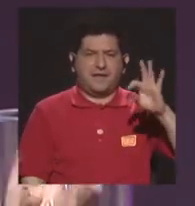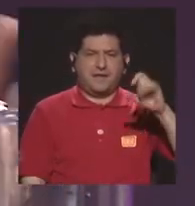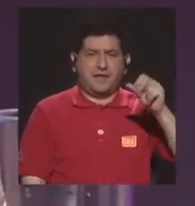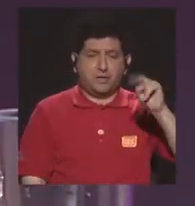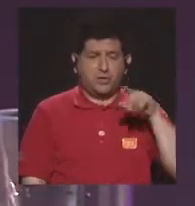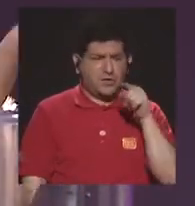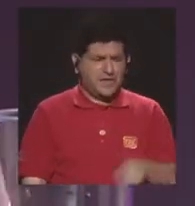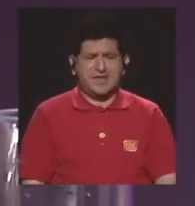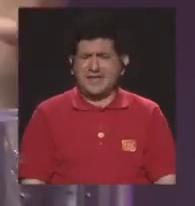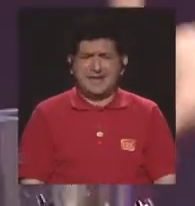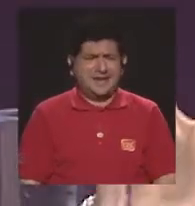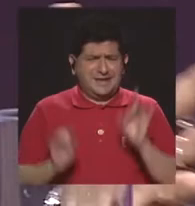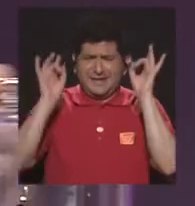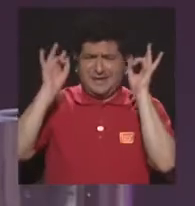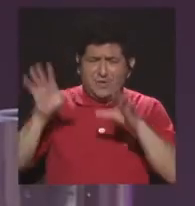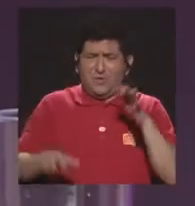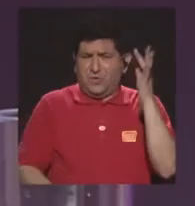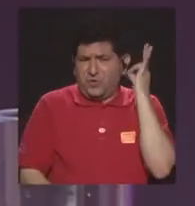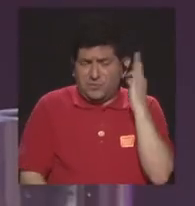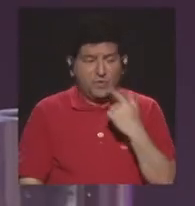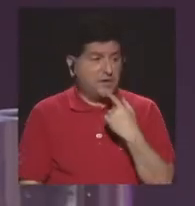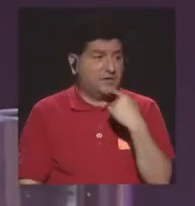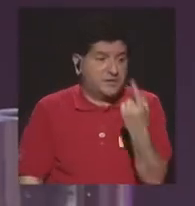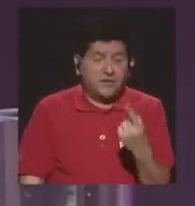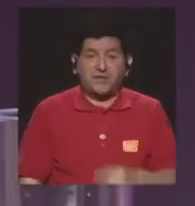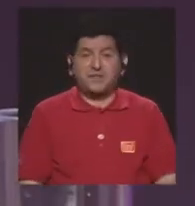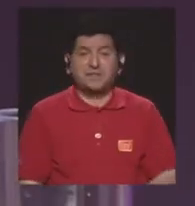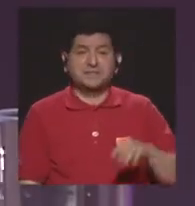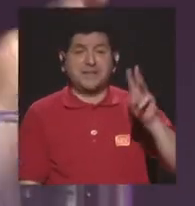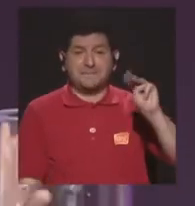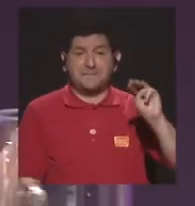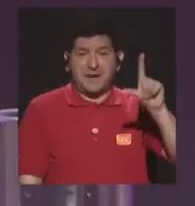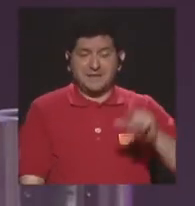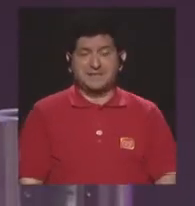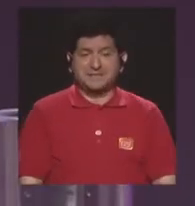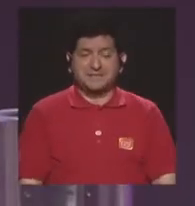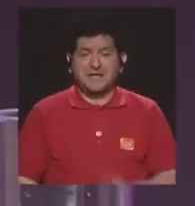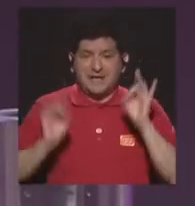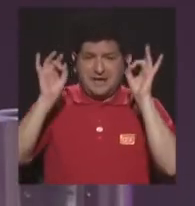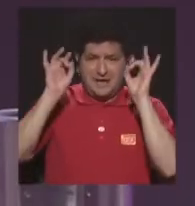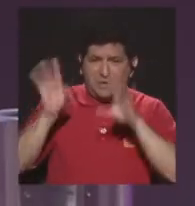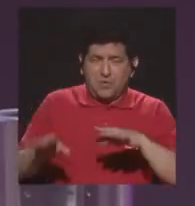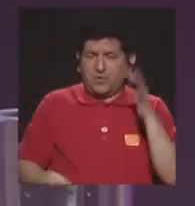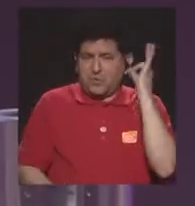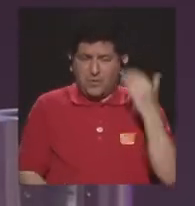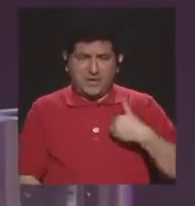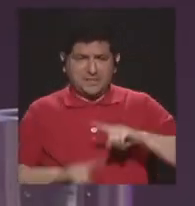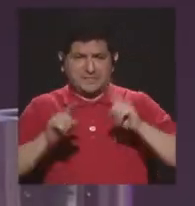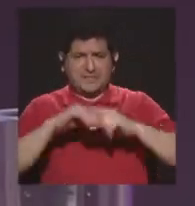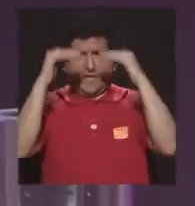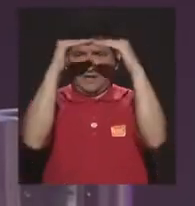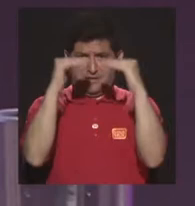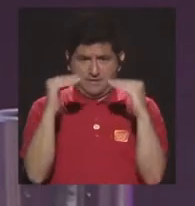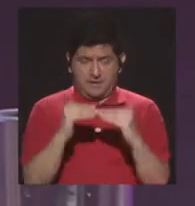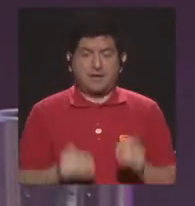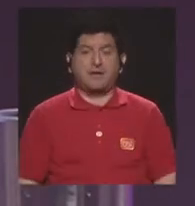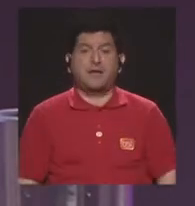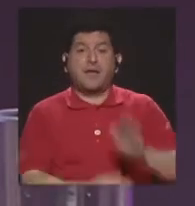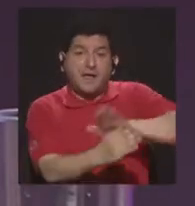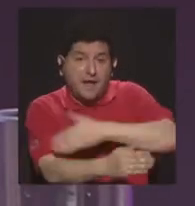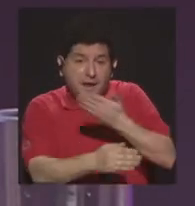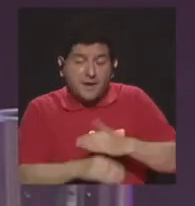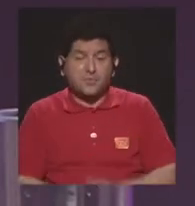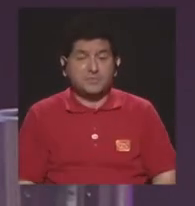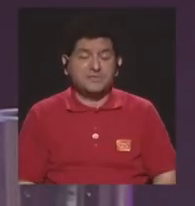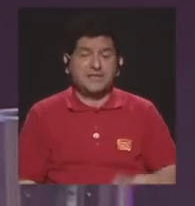misógino, si partimos de la base de la que nos habla Marcela Lagarde cuando dice la misoginia tiene grados. Bueno, pues en el caso de la industria musical, el